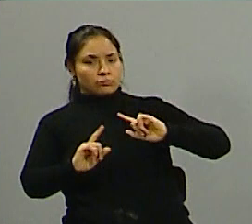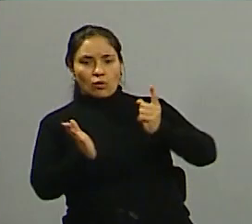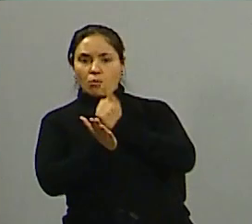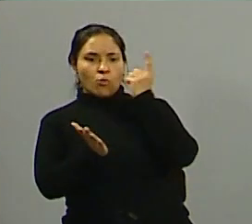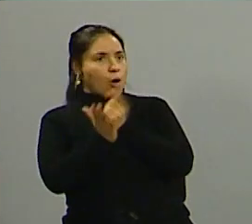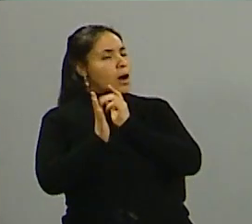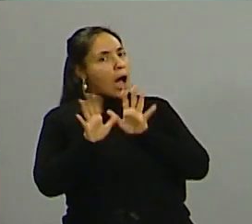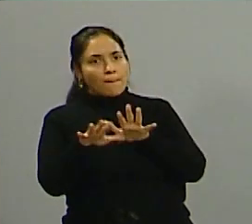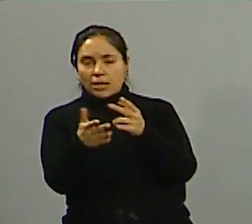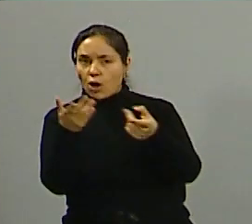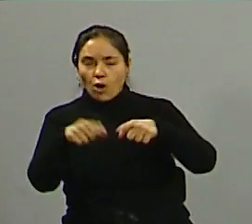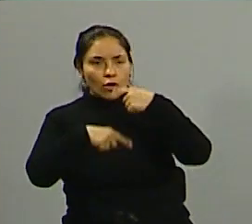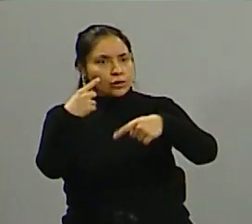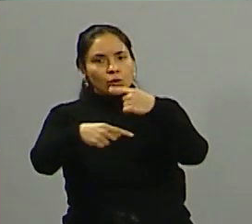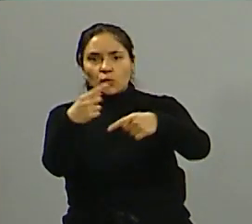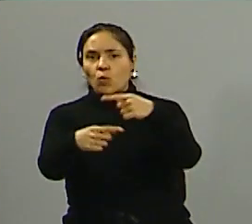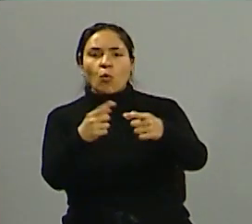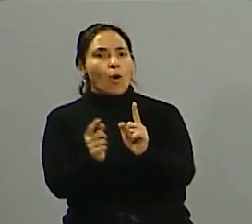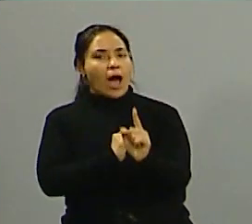pones a un aliado de él que ya,